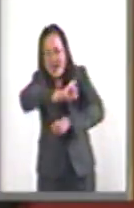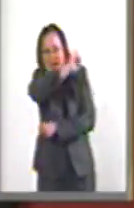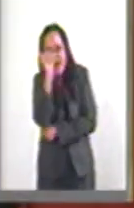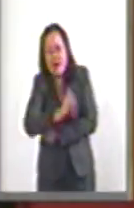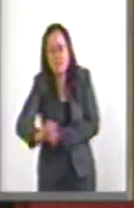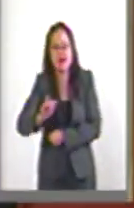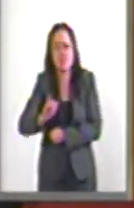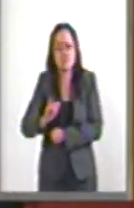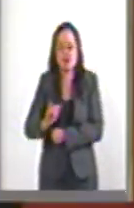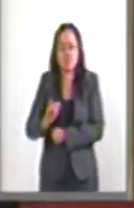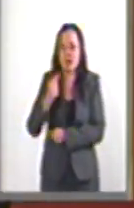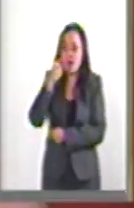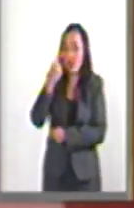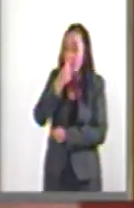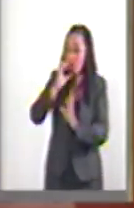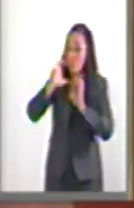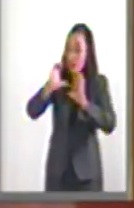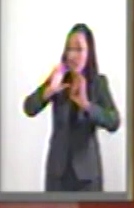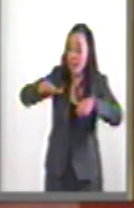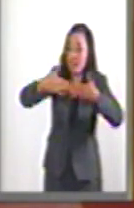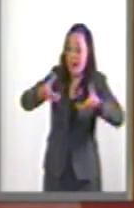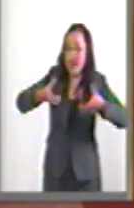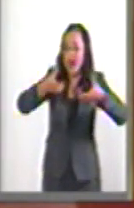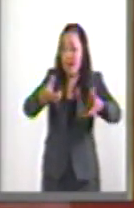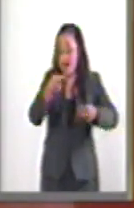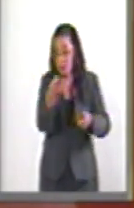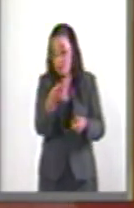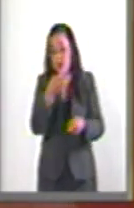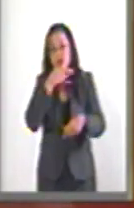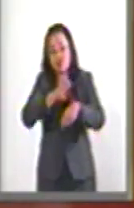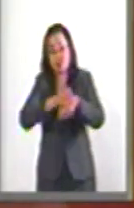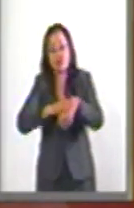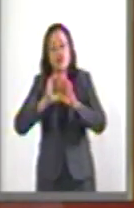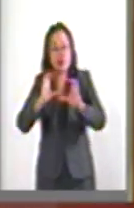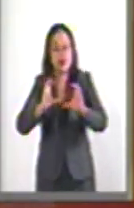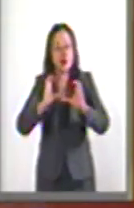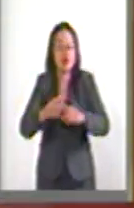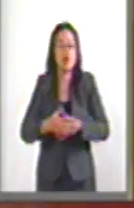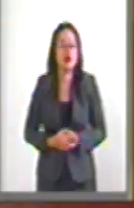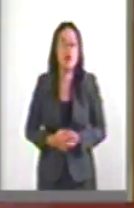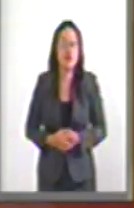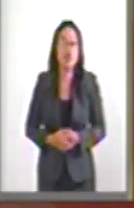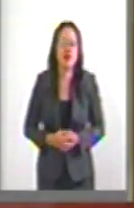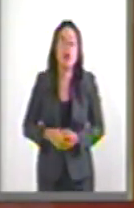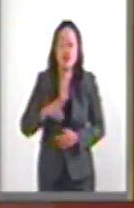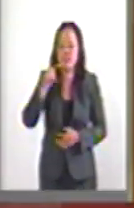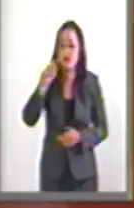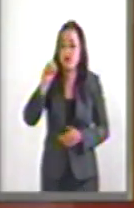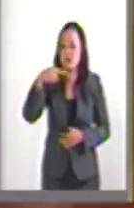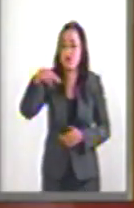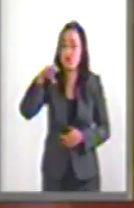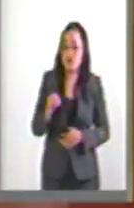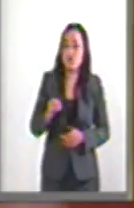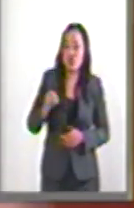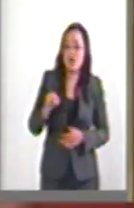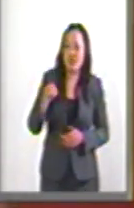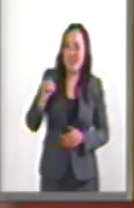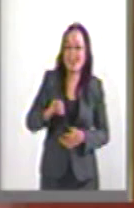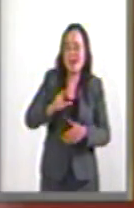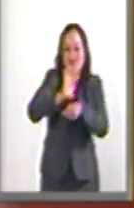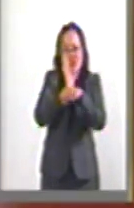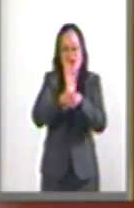Así que cuidado con sacarlo a las calles. Quiero platicarles que Toño, el protagonista de Presunto